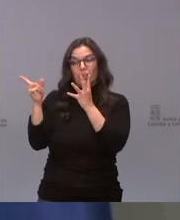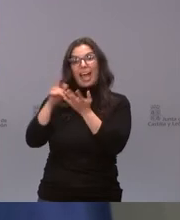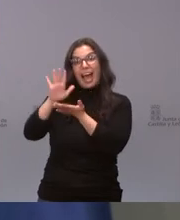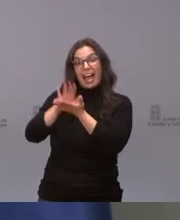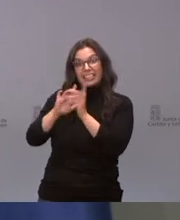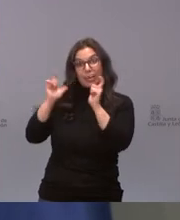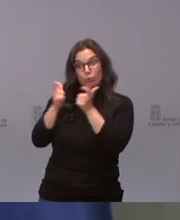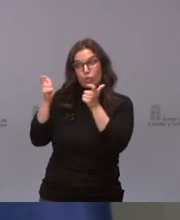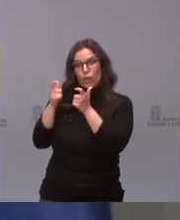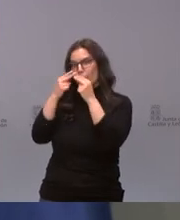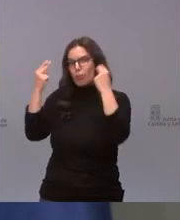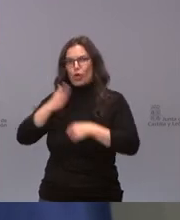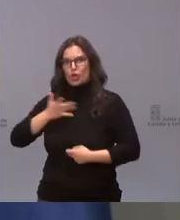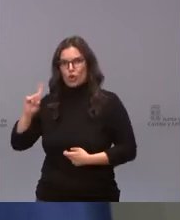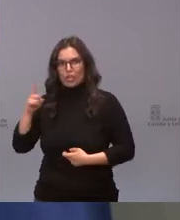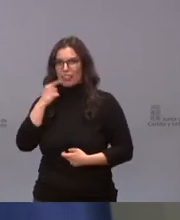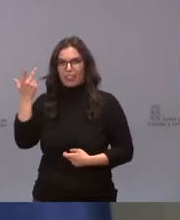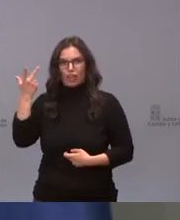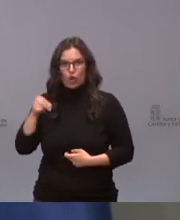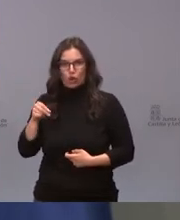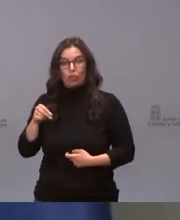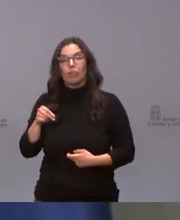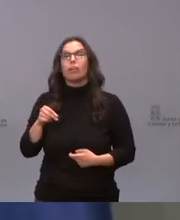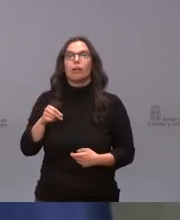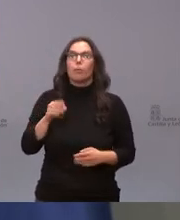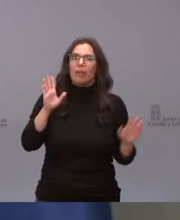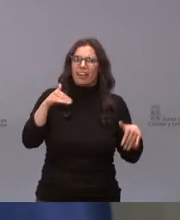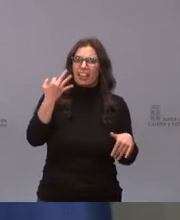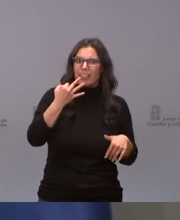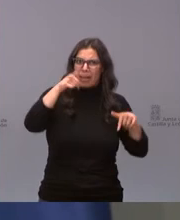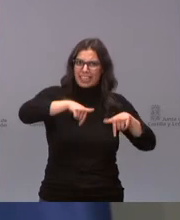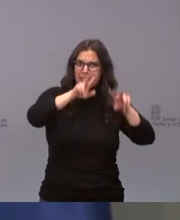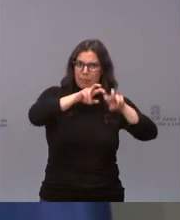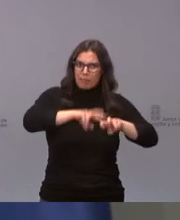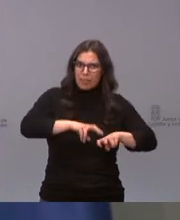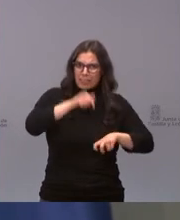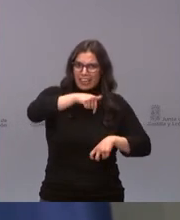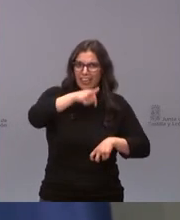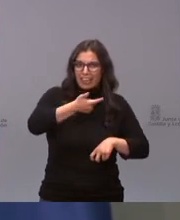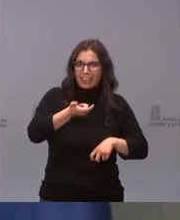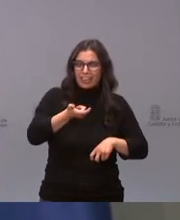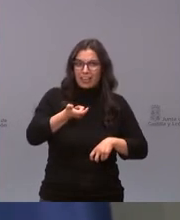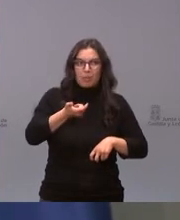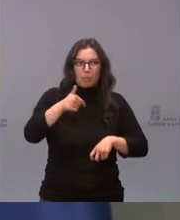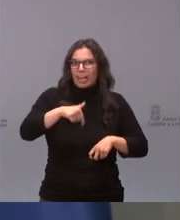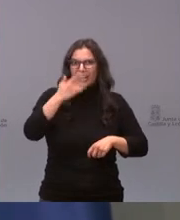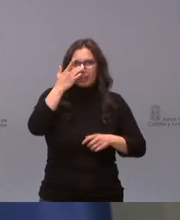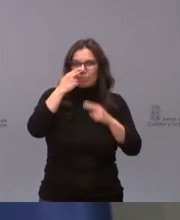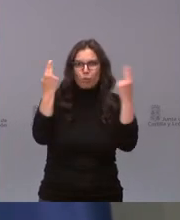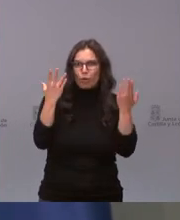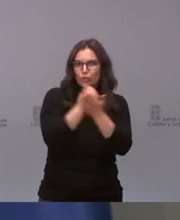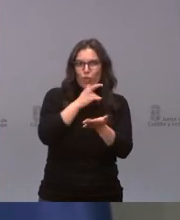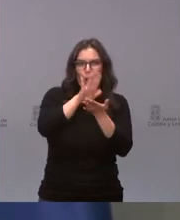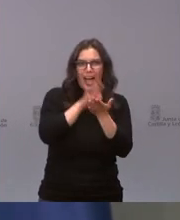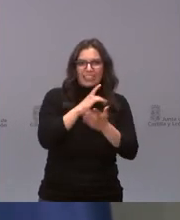Sin embargo, donde hay que investigar es en esta comunidad, que se publican las actas de los comités de expertos, que se publican las actas de gobierno,